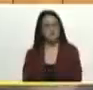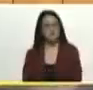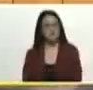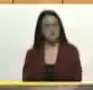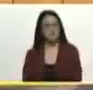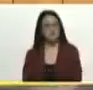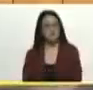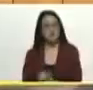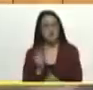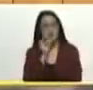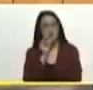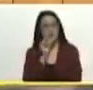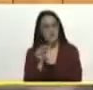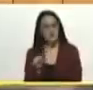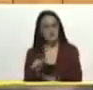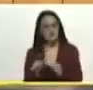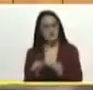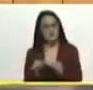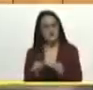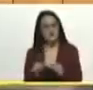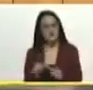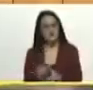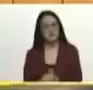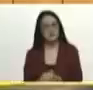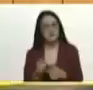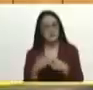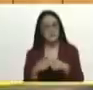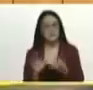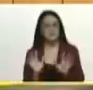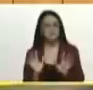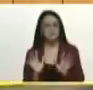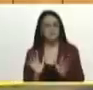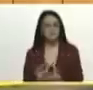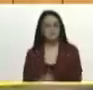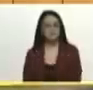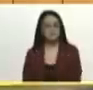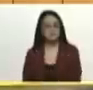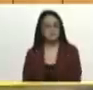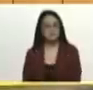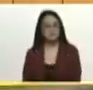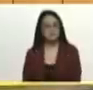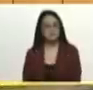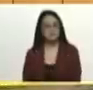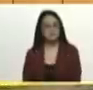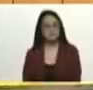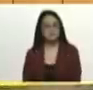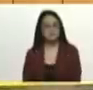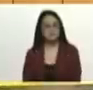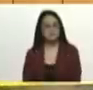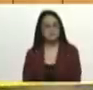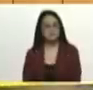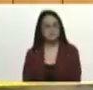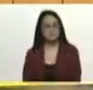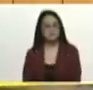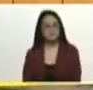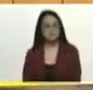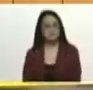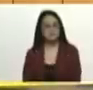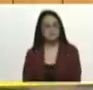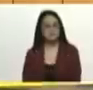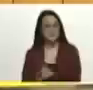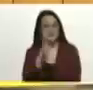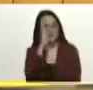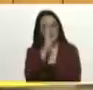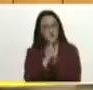Aún se le aplica, pero se le aplicó. Y de repente, desde